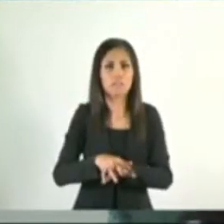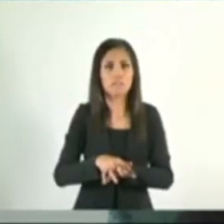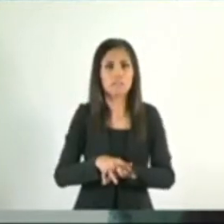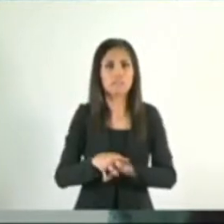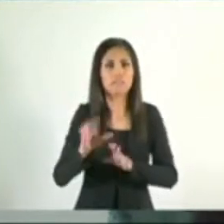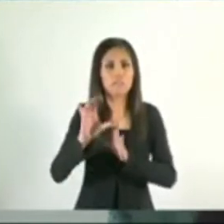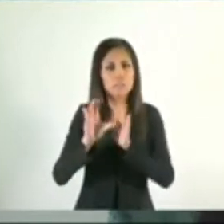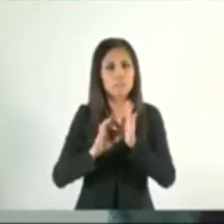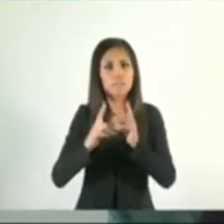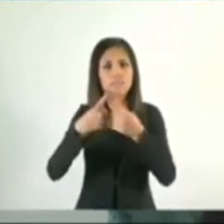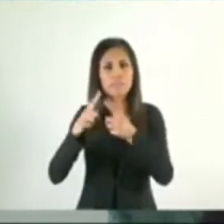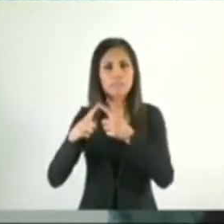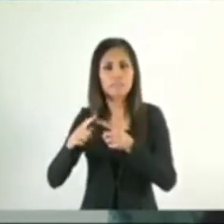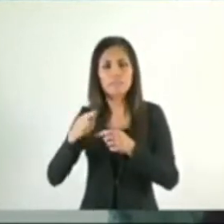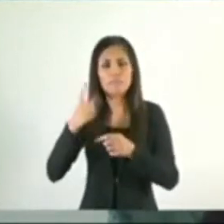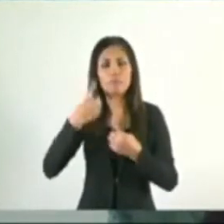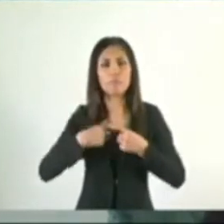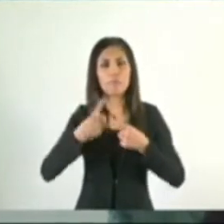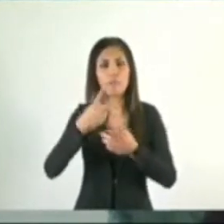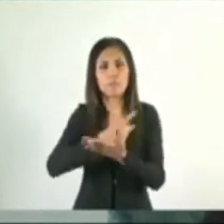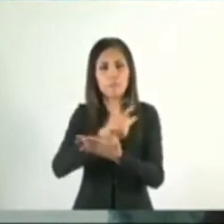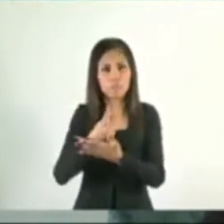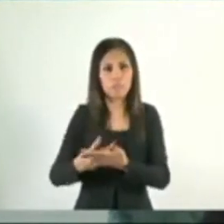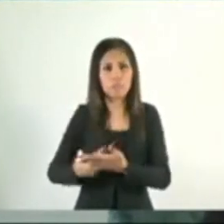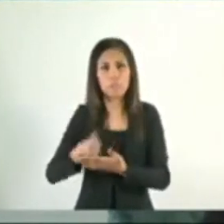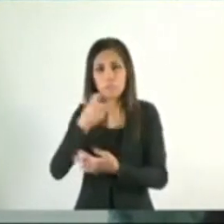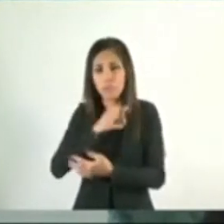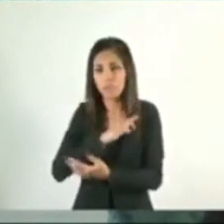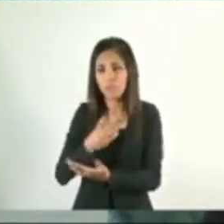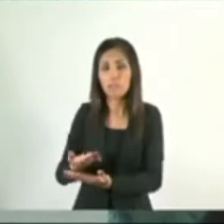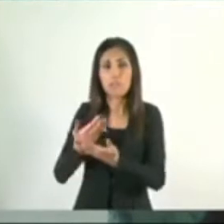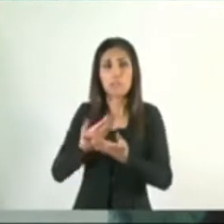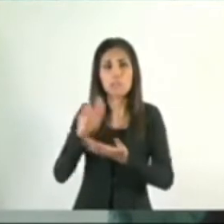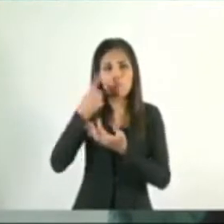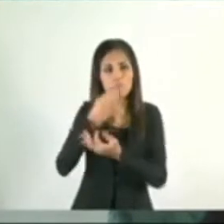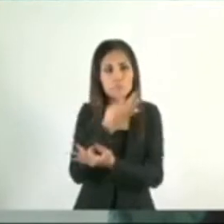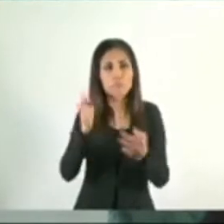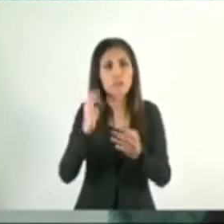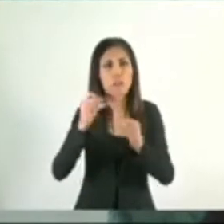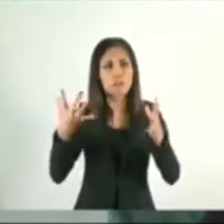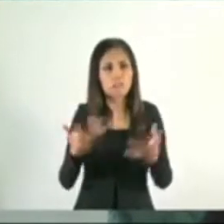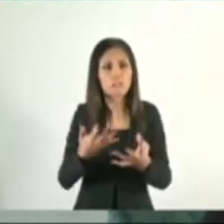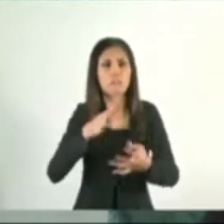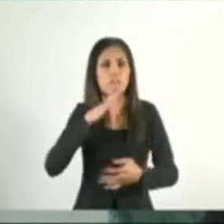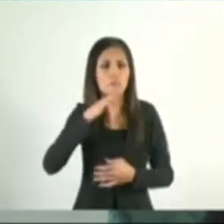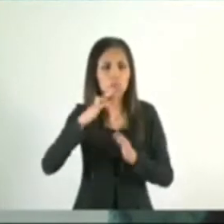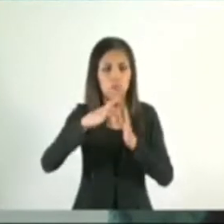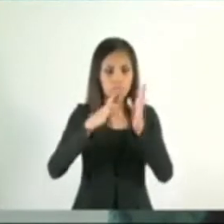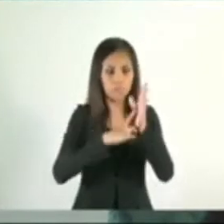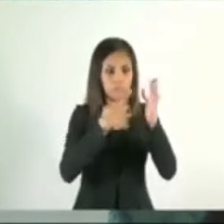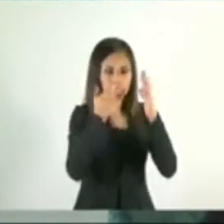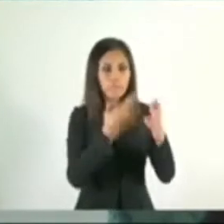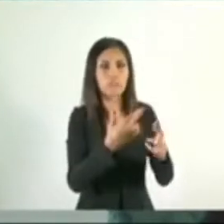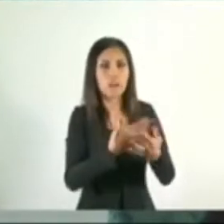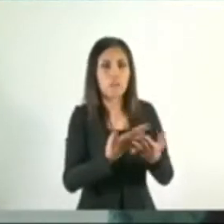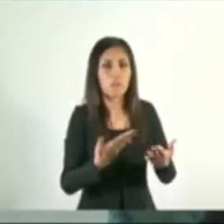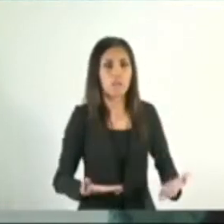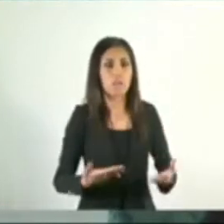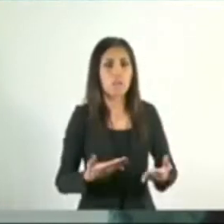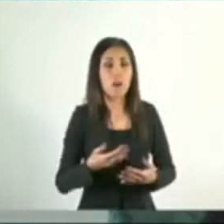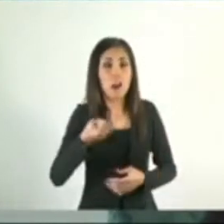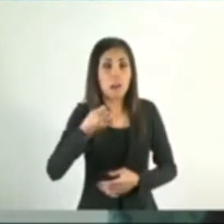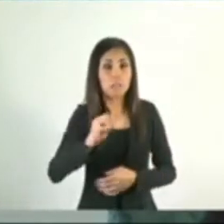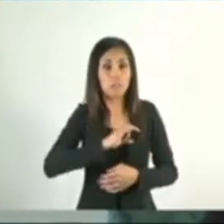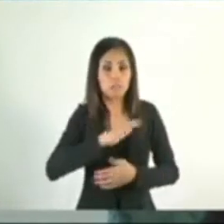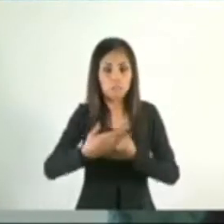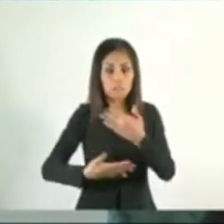la difusión, operación de programas que permitan promover una actuación conforme a la normatividad vigente. Asimismo, se